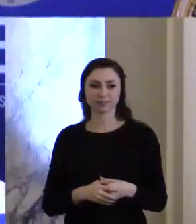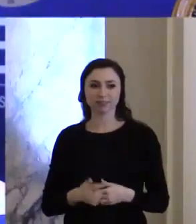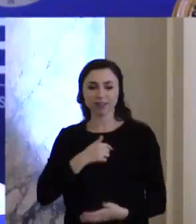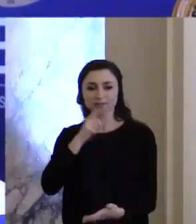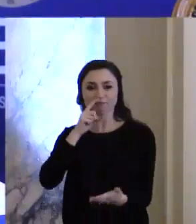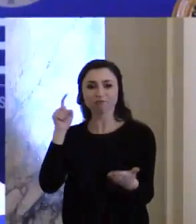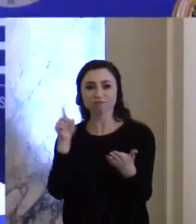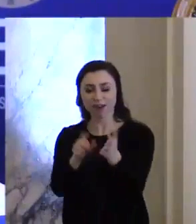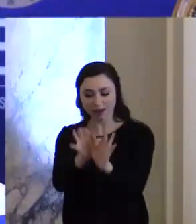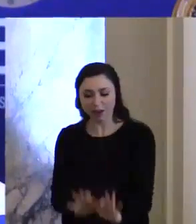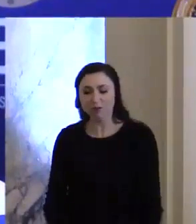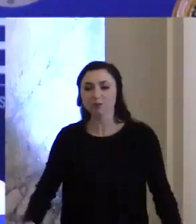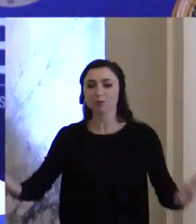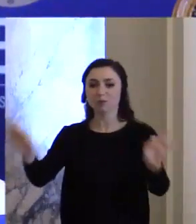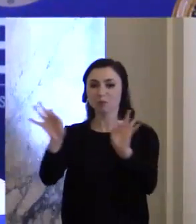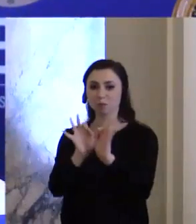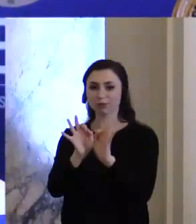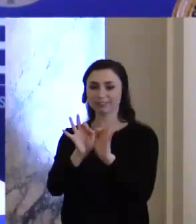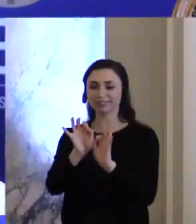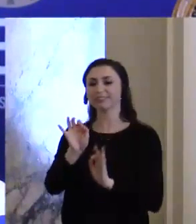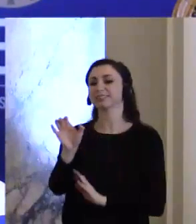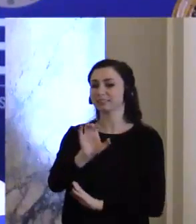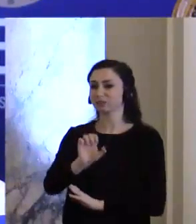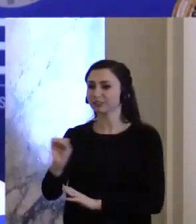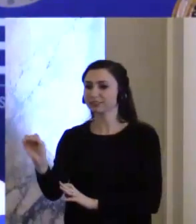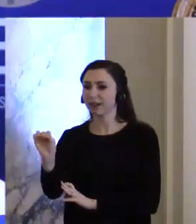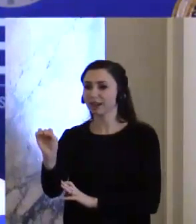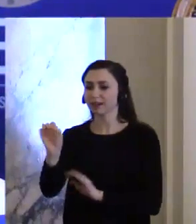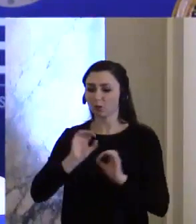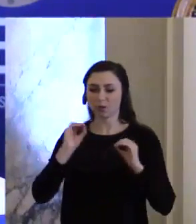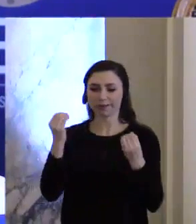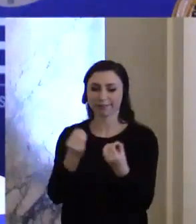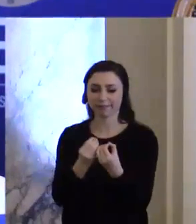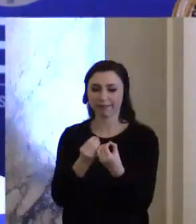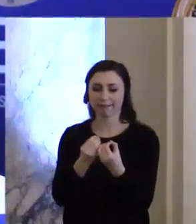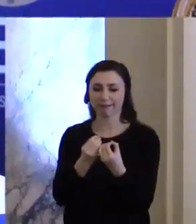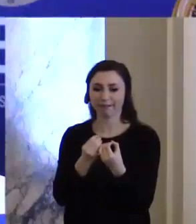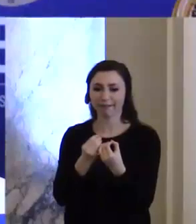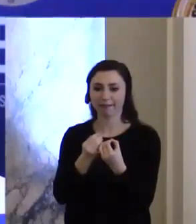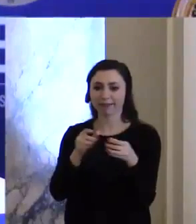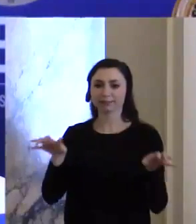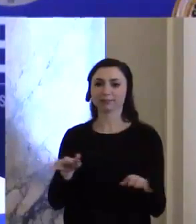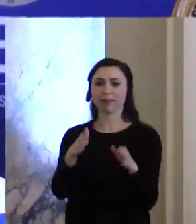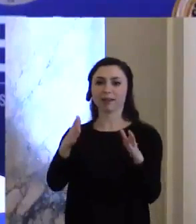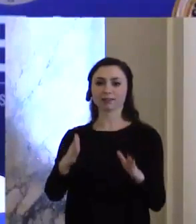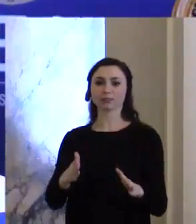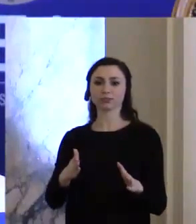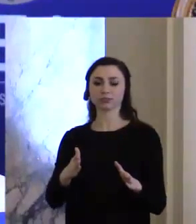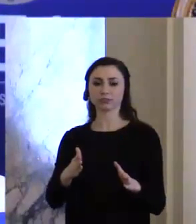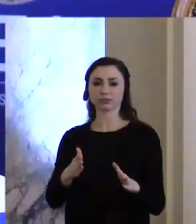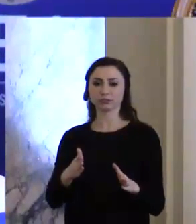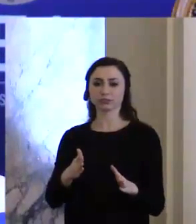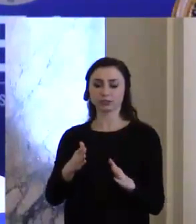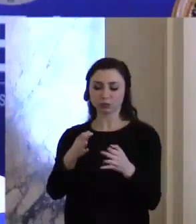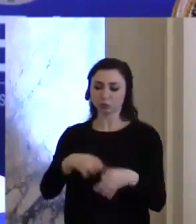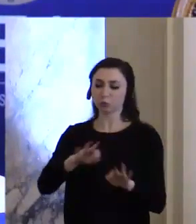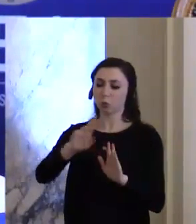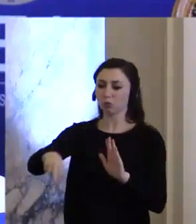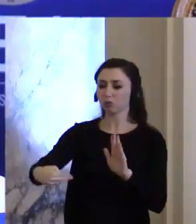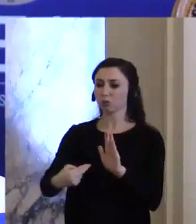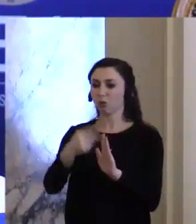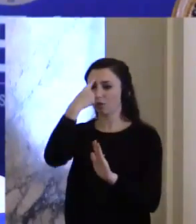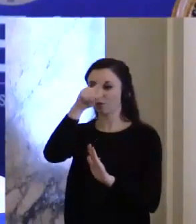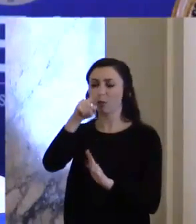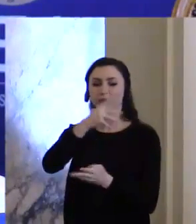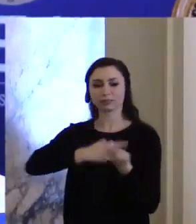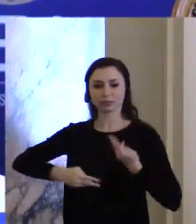las organizaciones de la sociedad civil como agentes que cumplen funciones críticas en nuestras sociedades y como